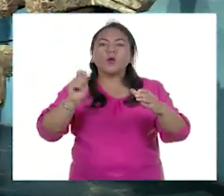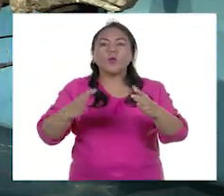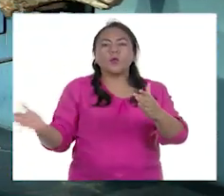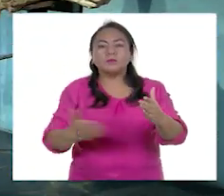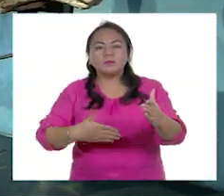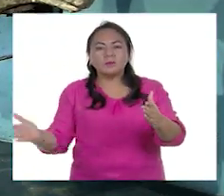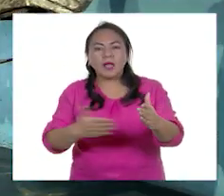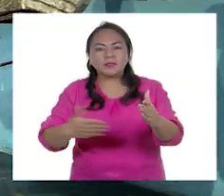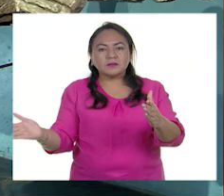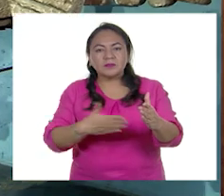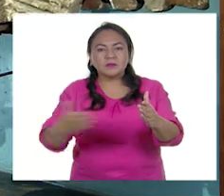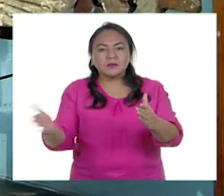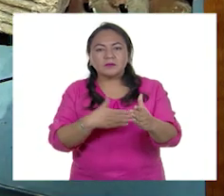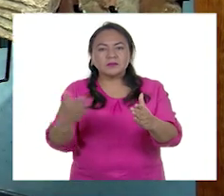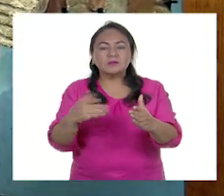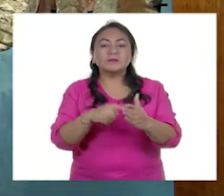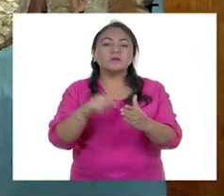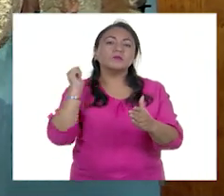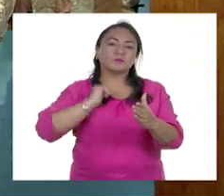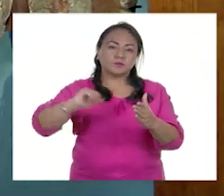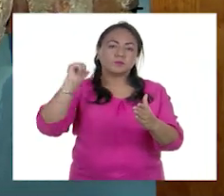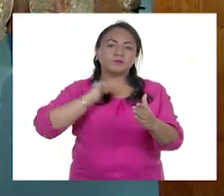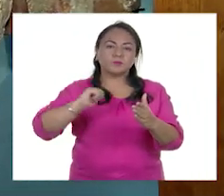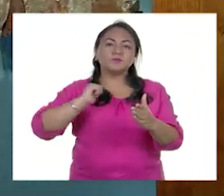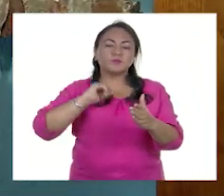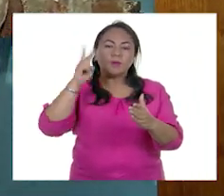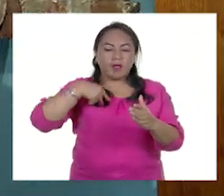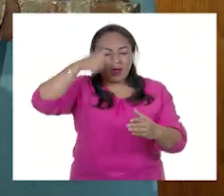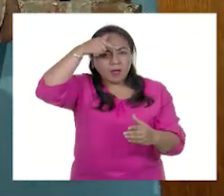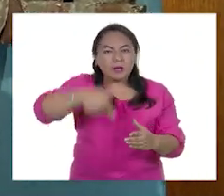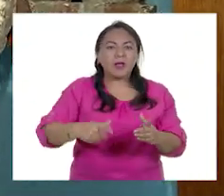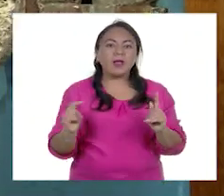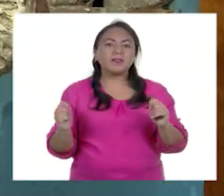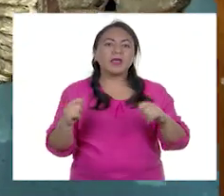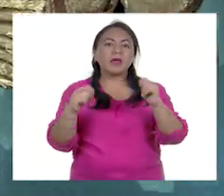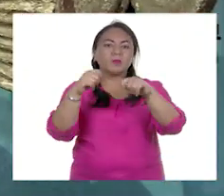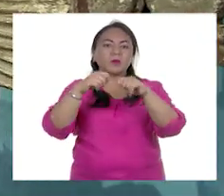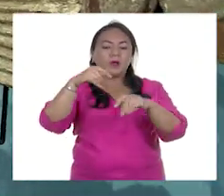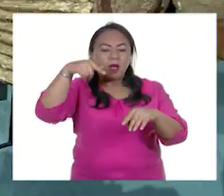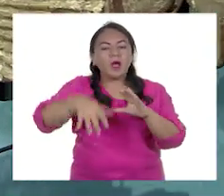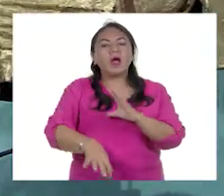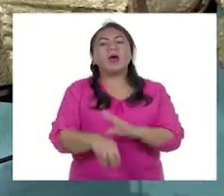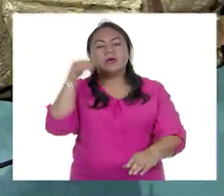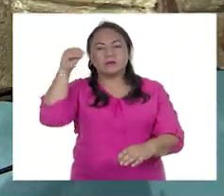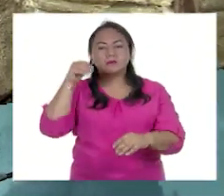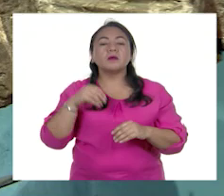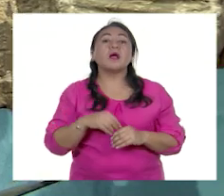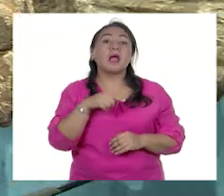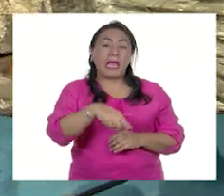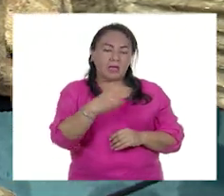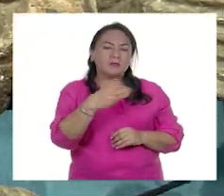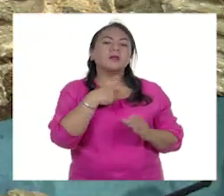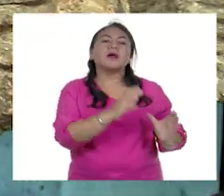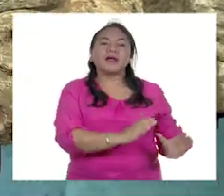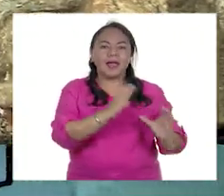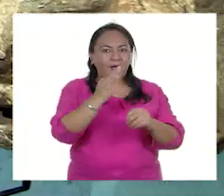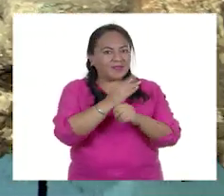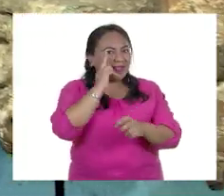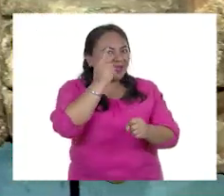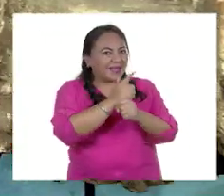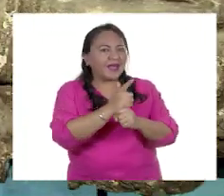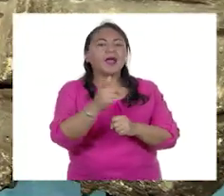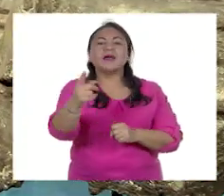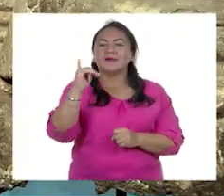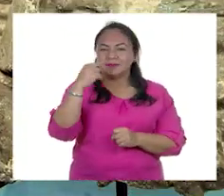arquitectónico que estaba originalmente en el Templo Mayor y se aquí conservaron también es estos Tlaloc. elementos. Exactamente, ya aprendiste a